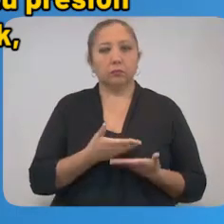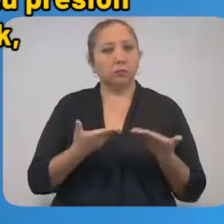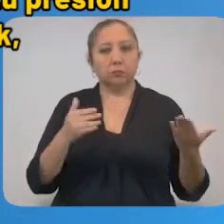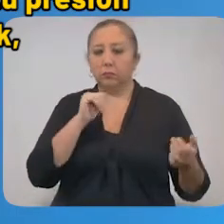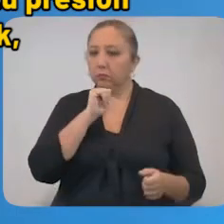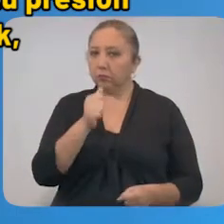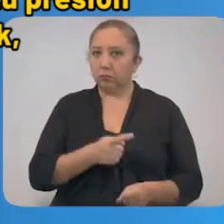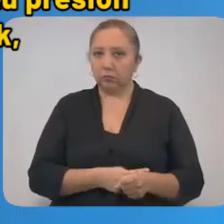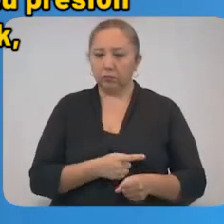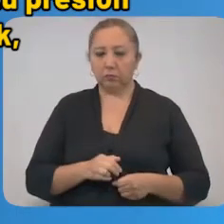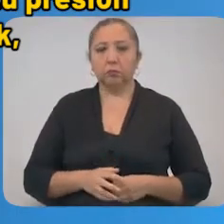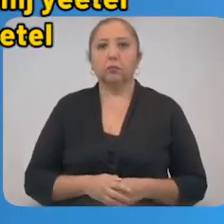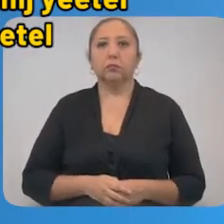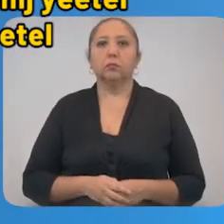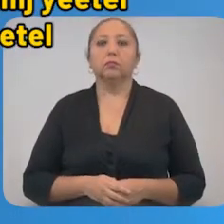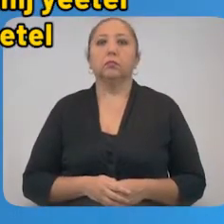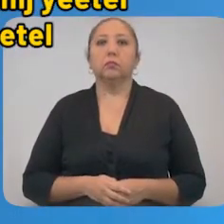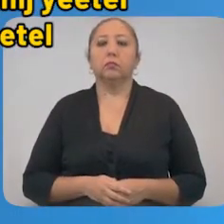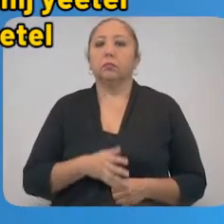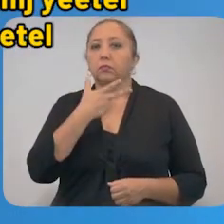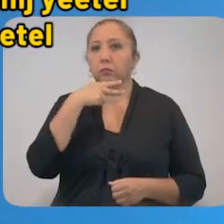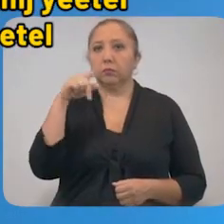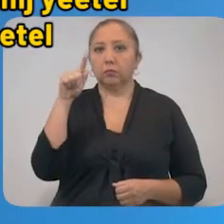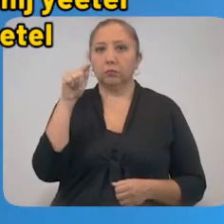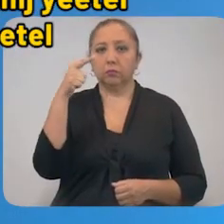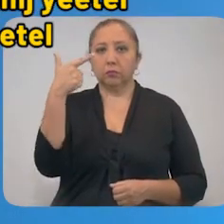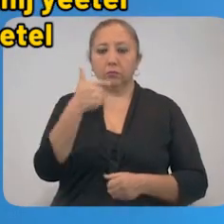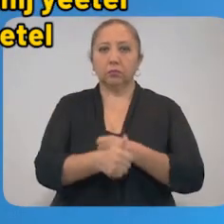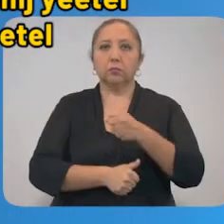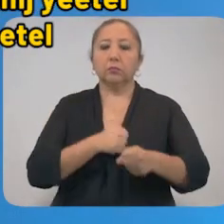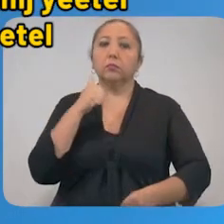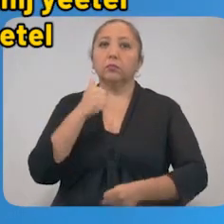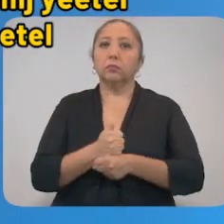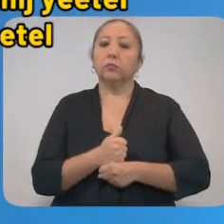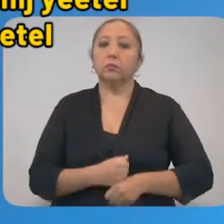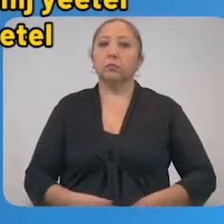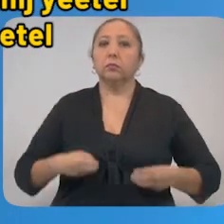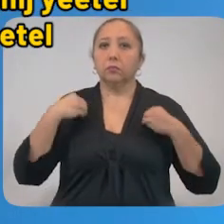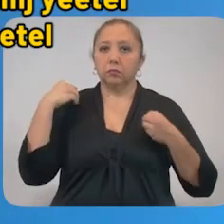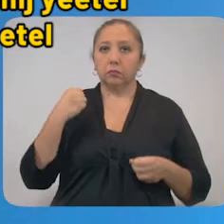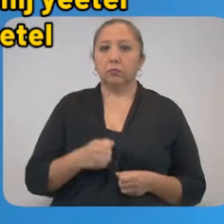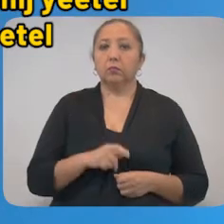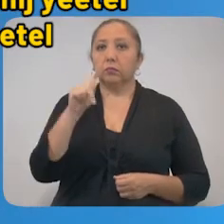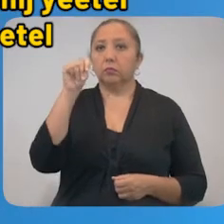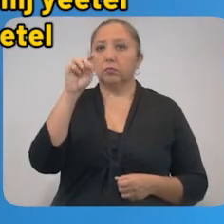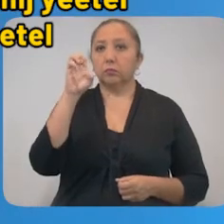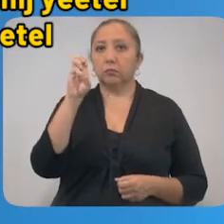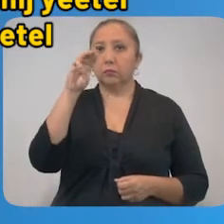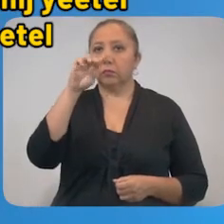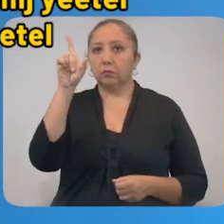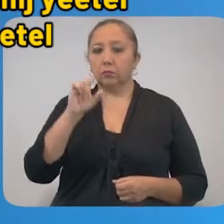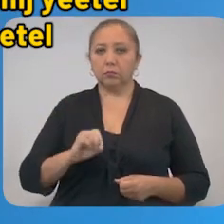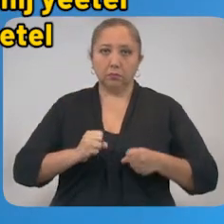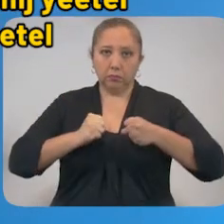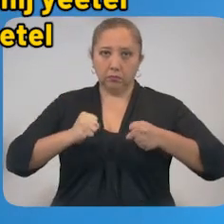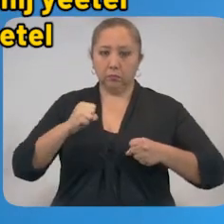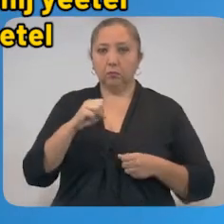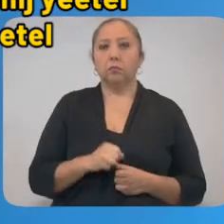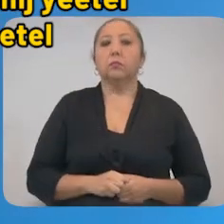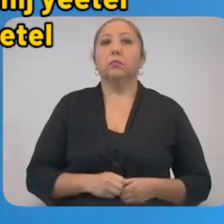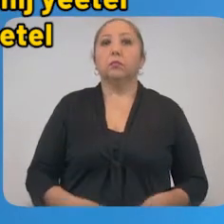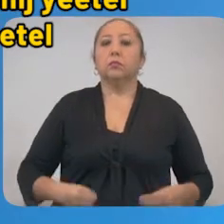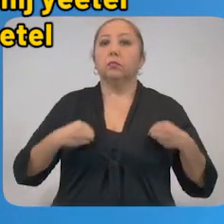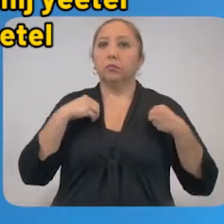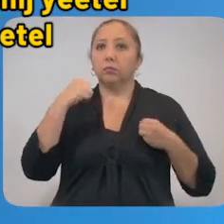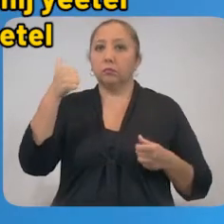momento se reportan sin síntomas. Hombre de 77 años de edad, originario y residente de Temozón, con obesidad y EPOC.